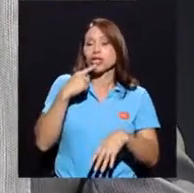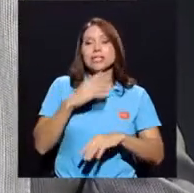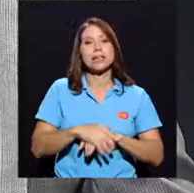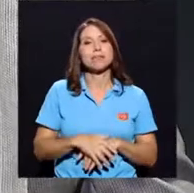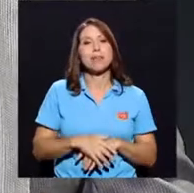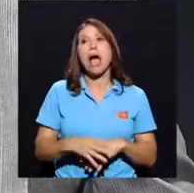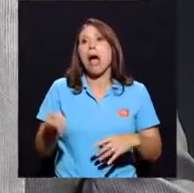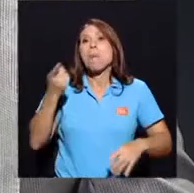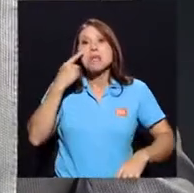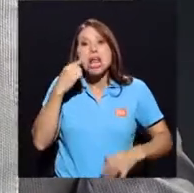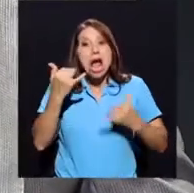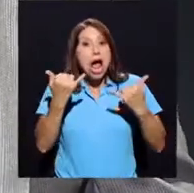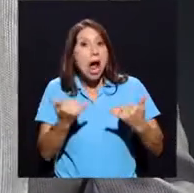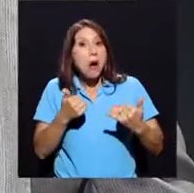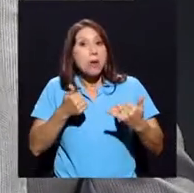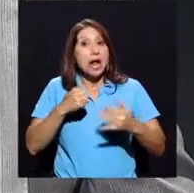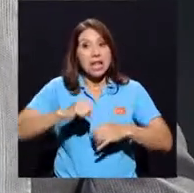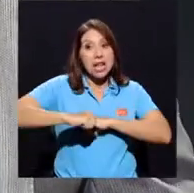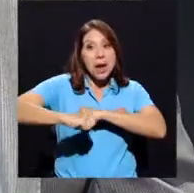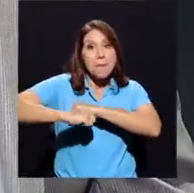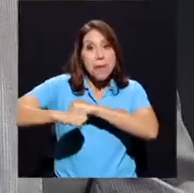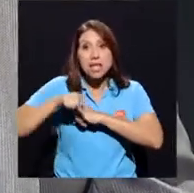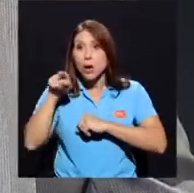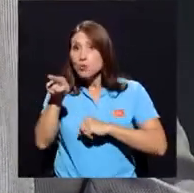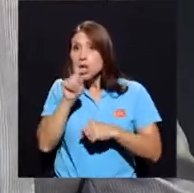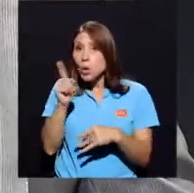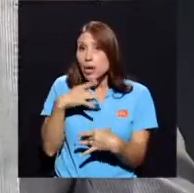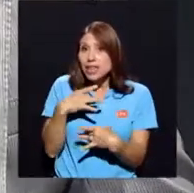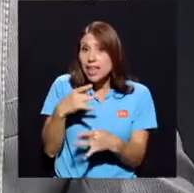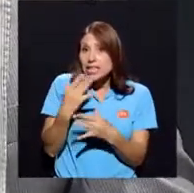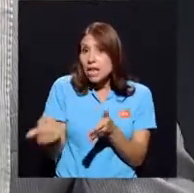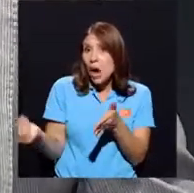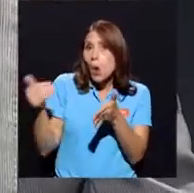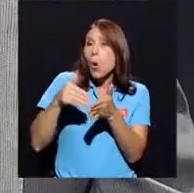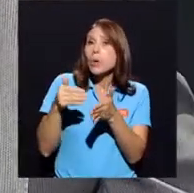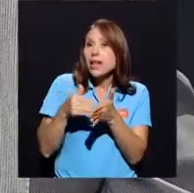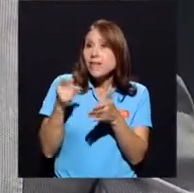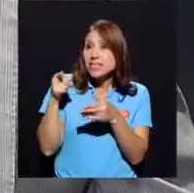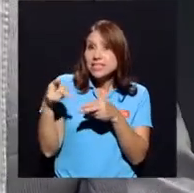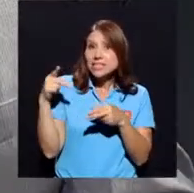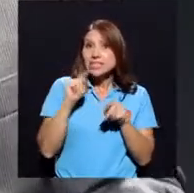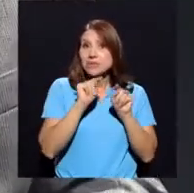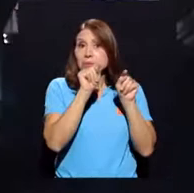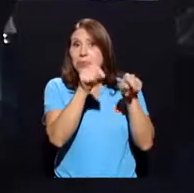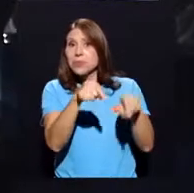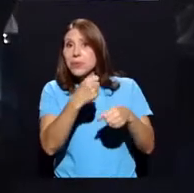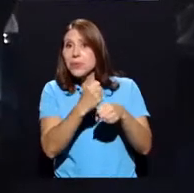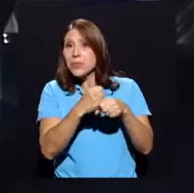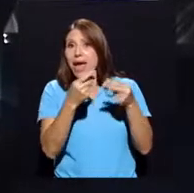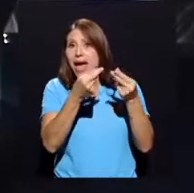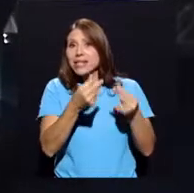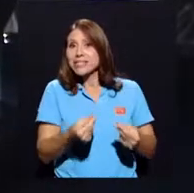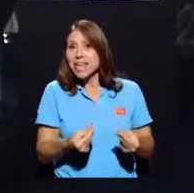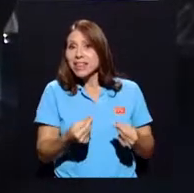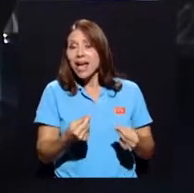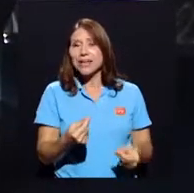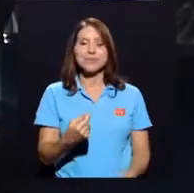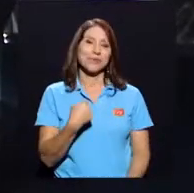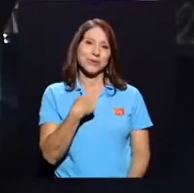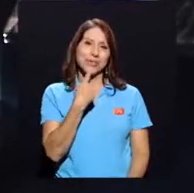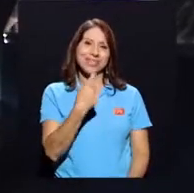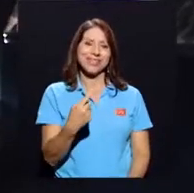que hay campaña no te interesaría volver a estar por hacienda y yo les digo